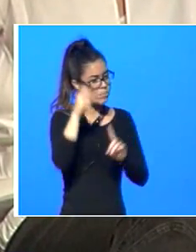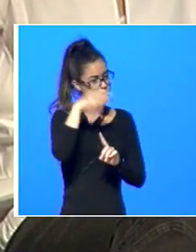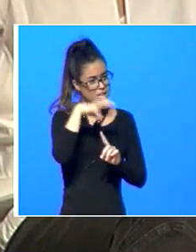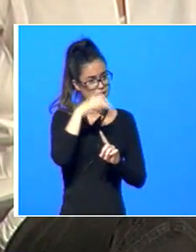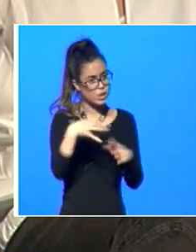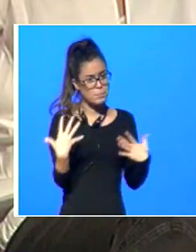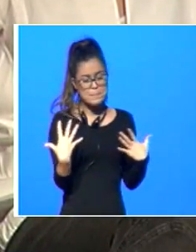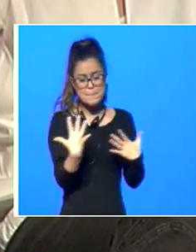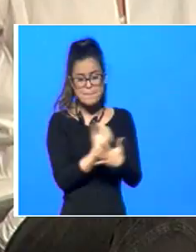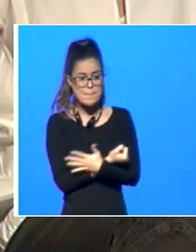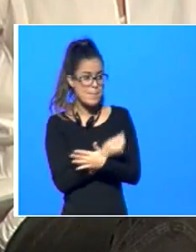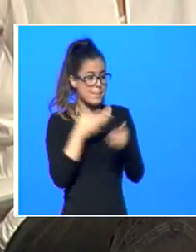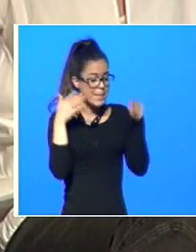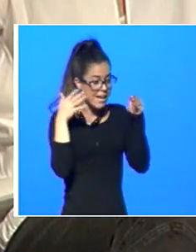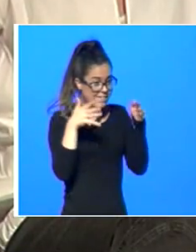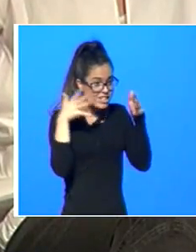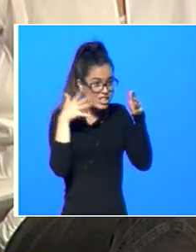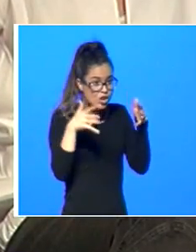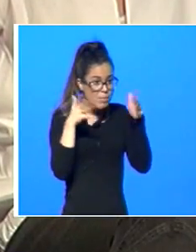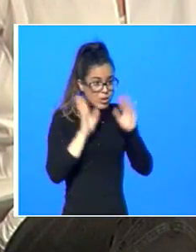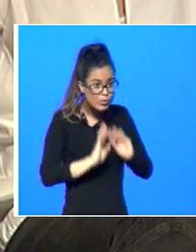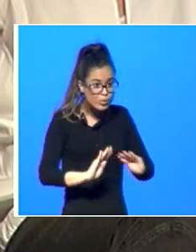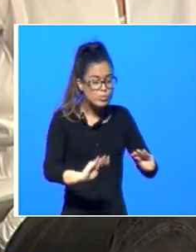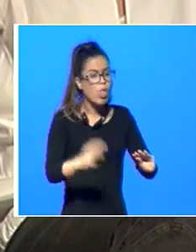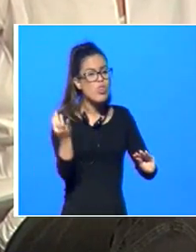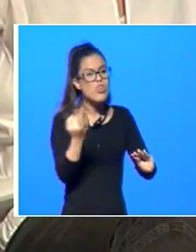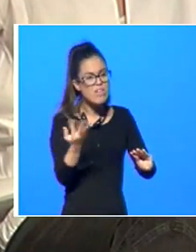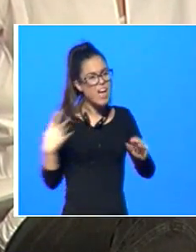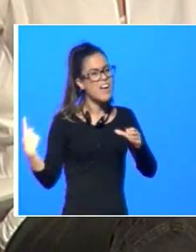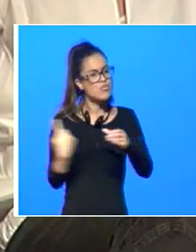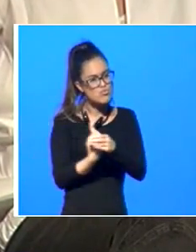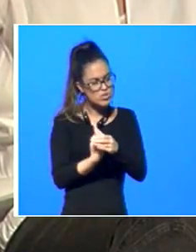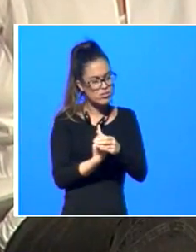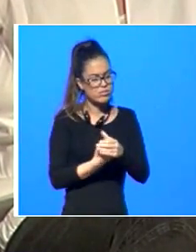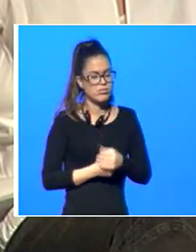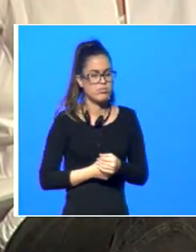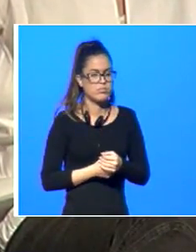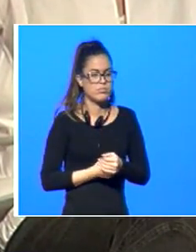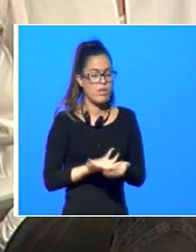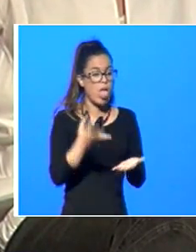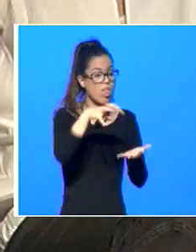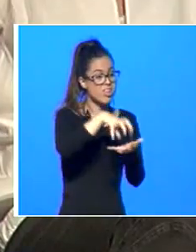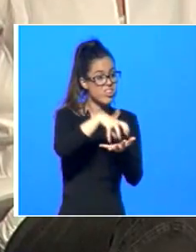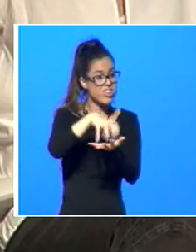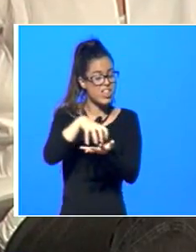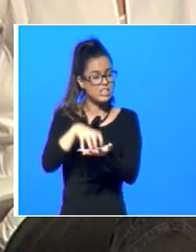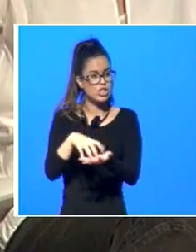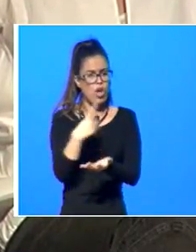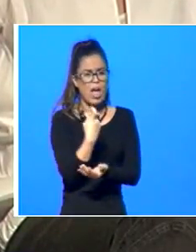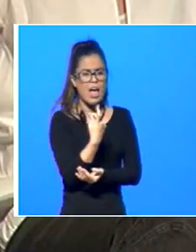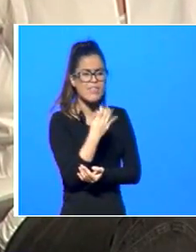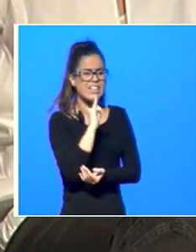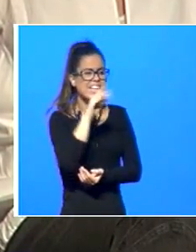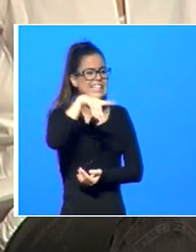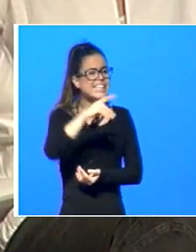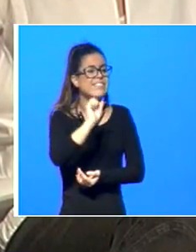su enfoque de su asesoramiento, deben ser inclusivos. Los centros hay que resucitar aquel índex que